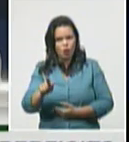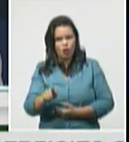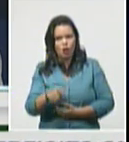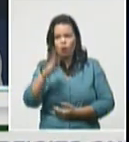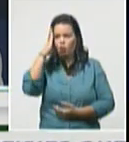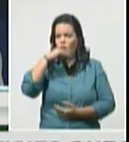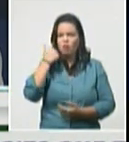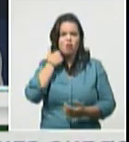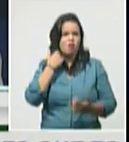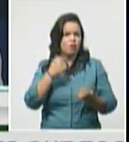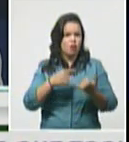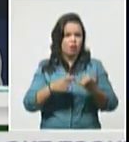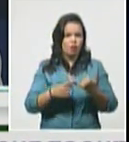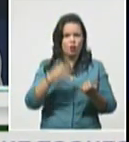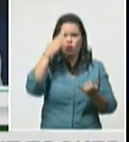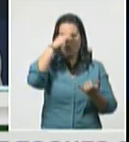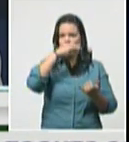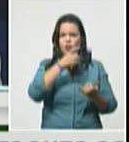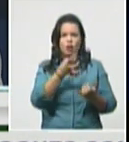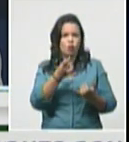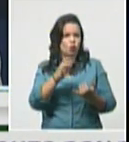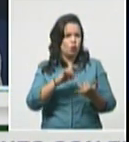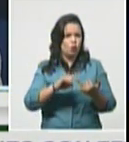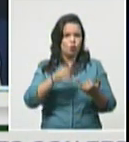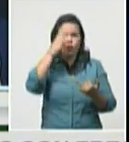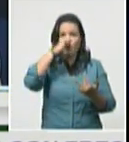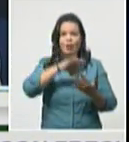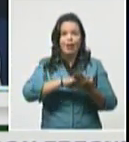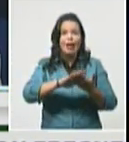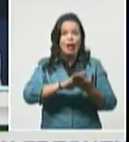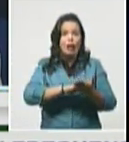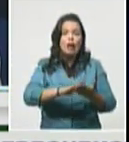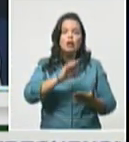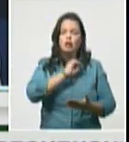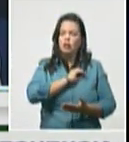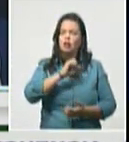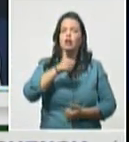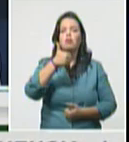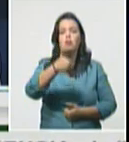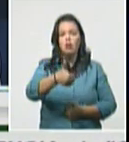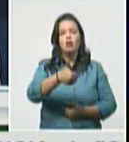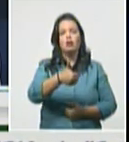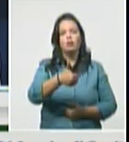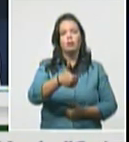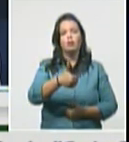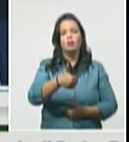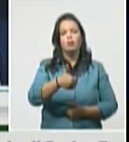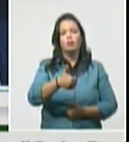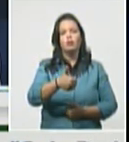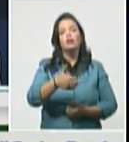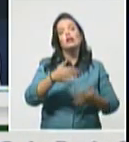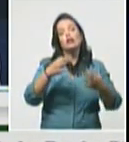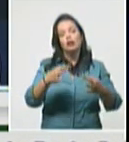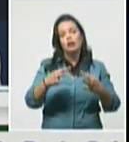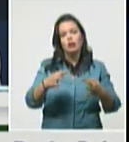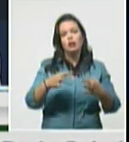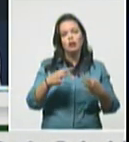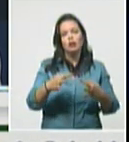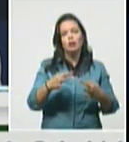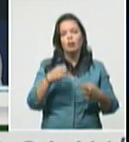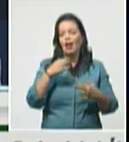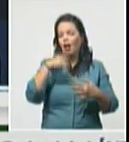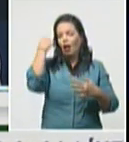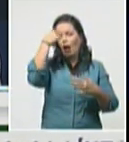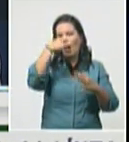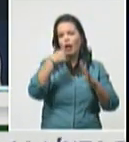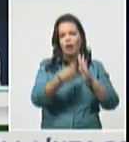siempre nos demoramos en esto porque realmente es una característica de esta enfermedad, que es lo